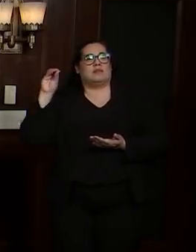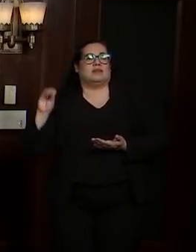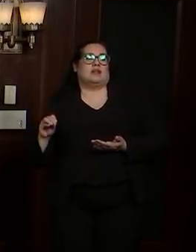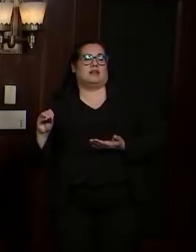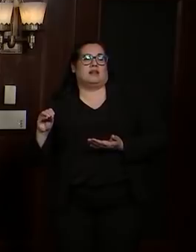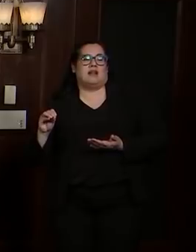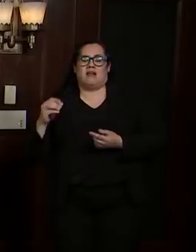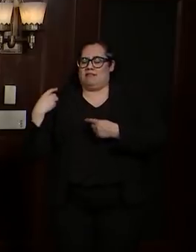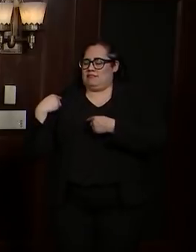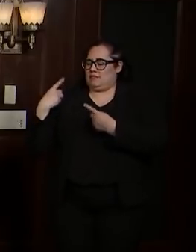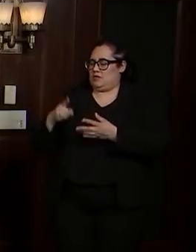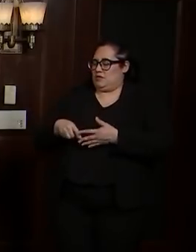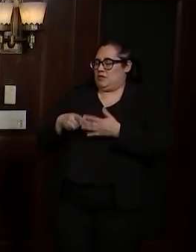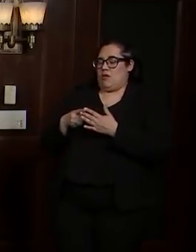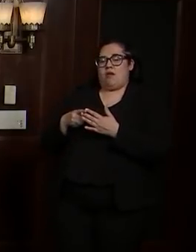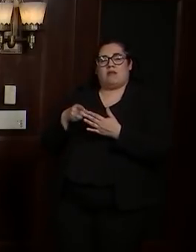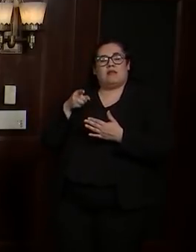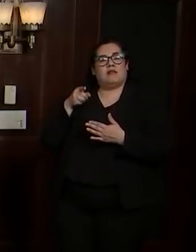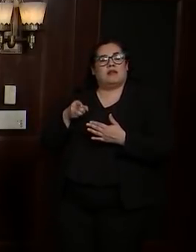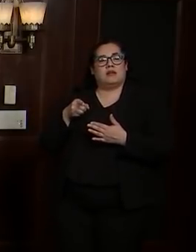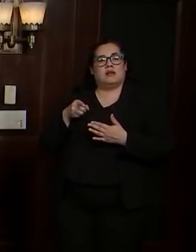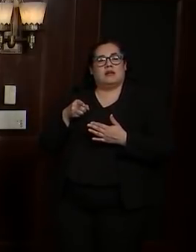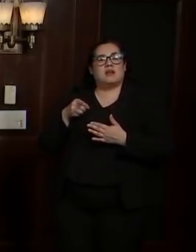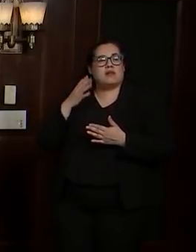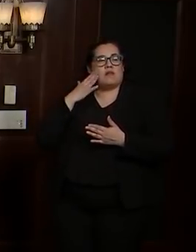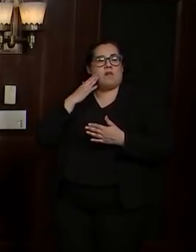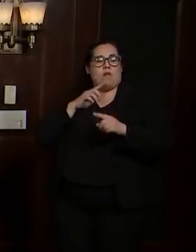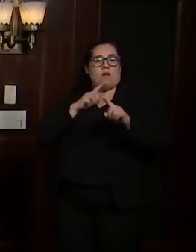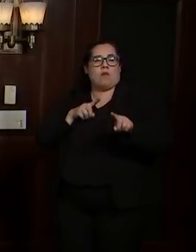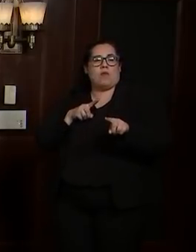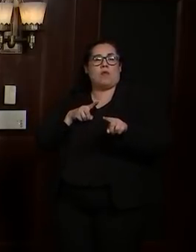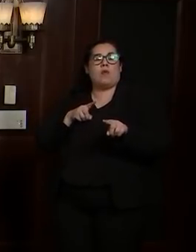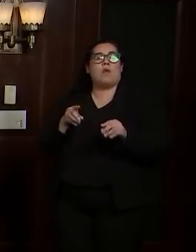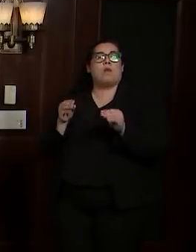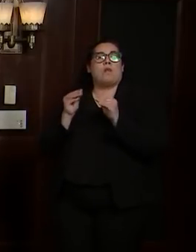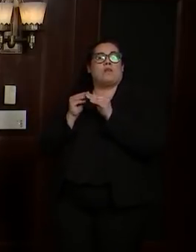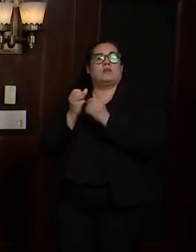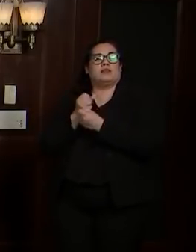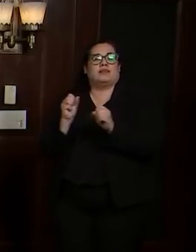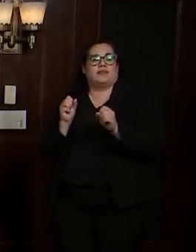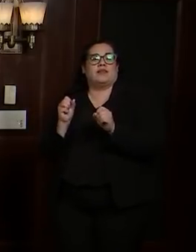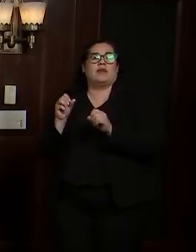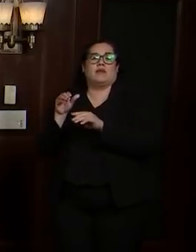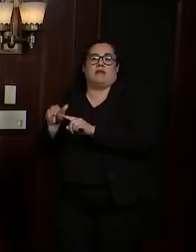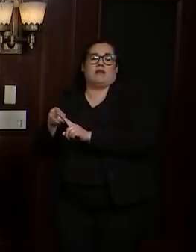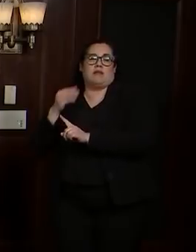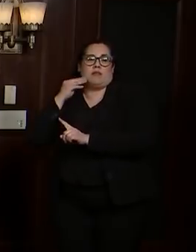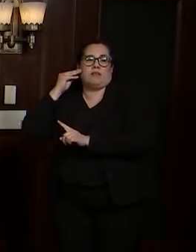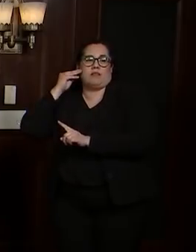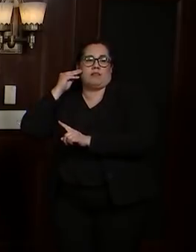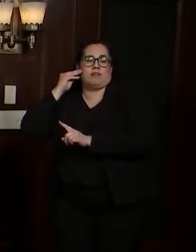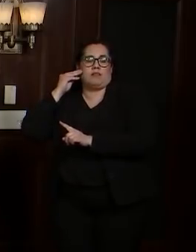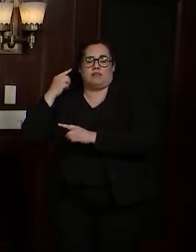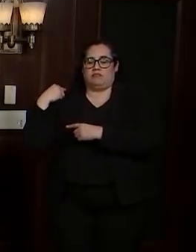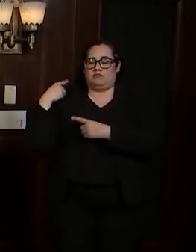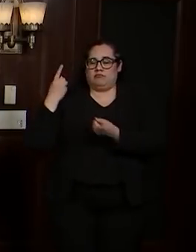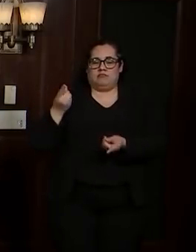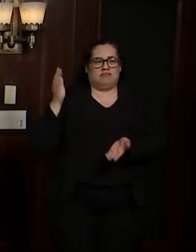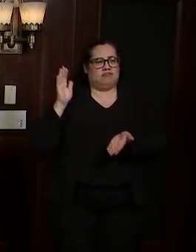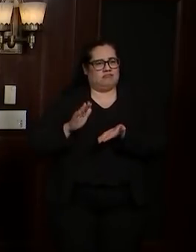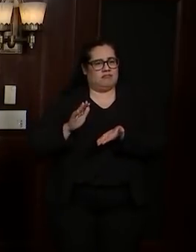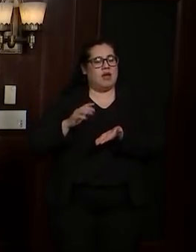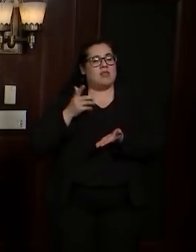59% desde que implementamos la orden de más protegidos en casa. El Departamento